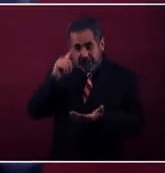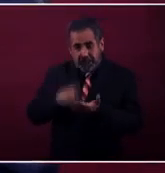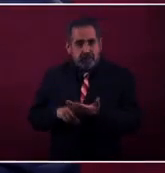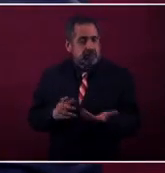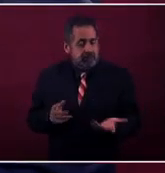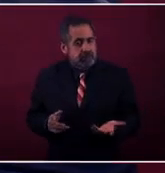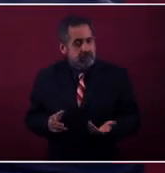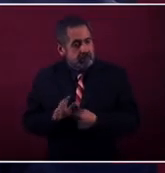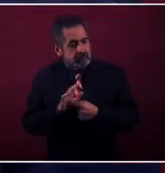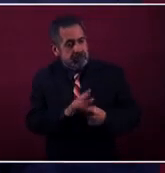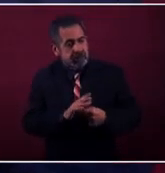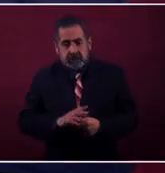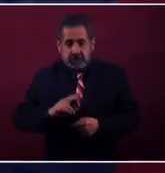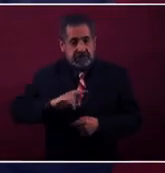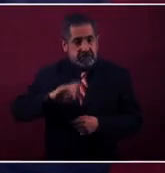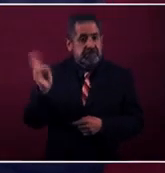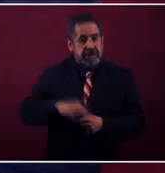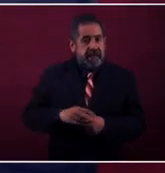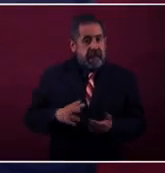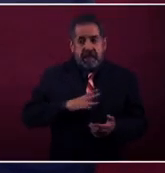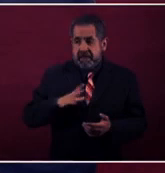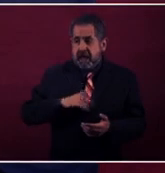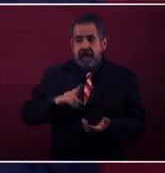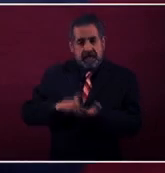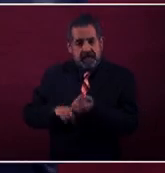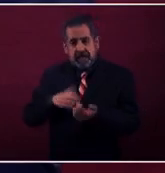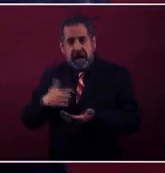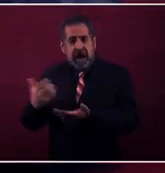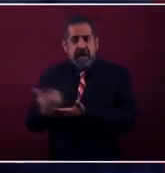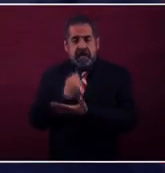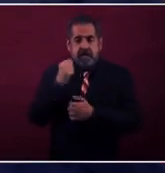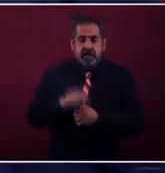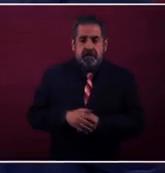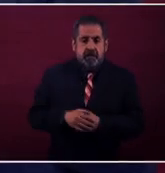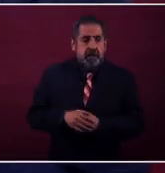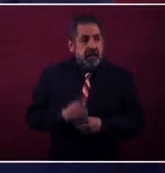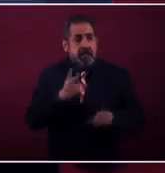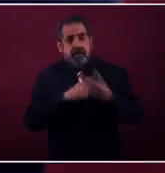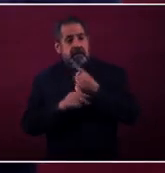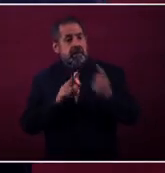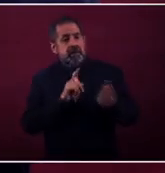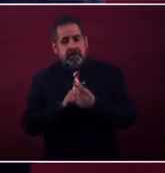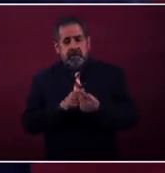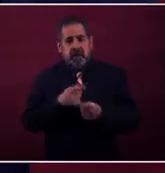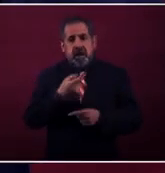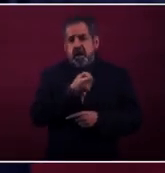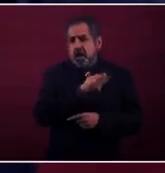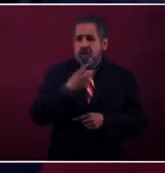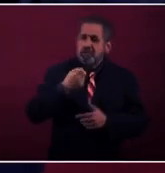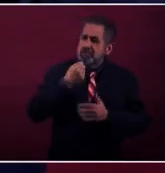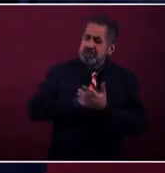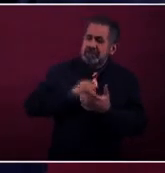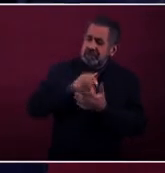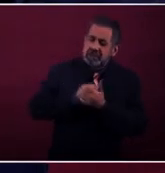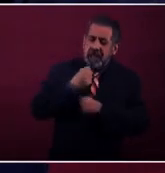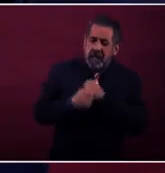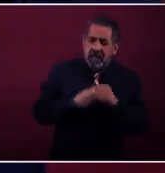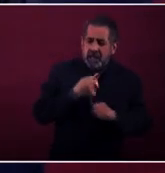para ver si es cierto esto. Me vienen a ver aquí luchadores